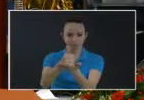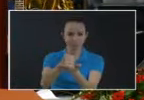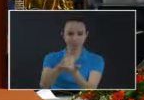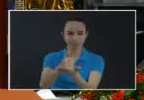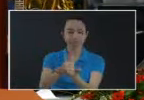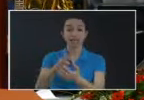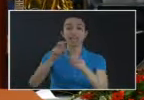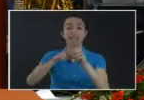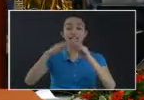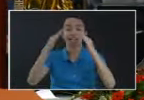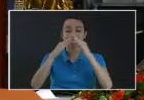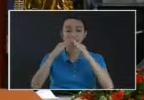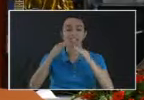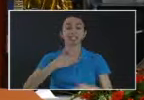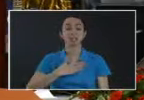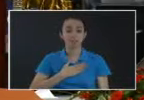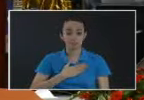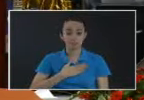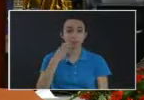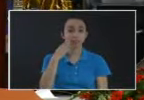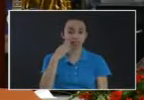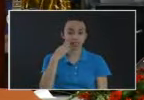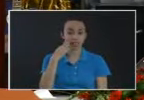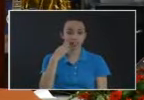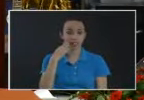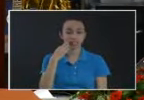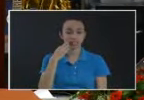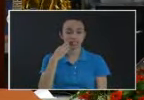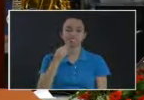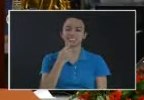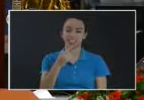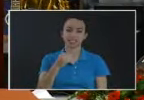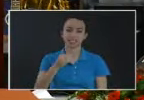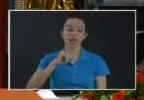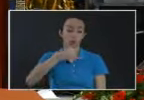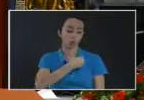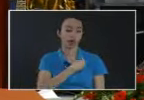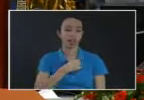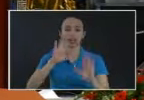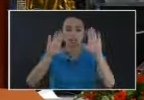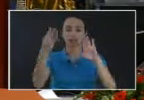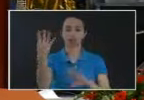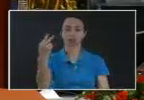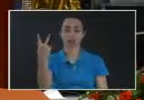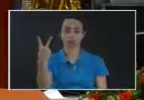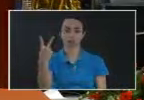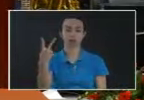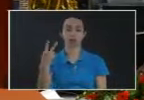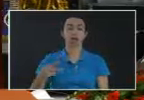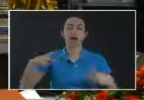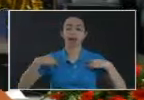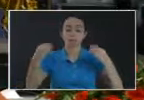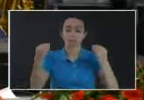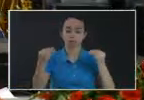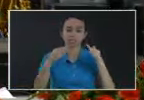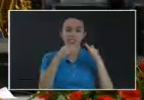En la casa de mi padre, dice en Juan 14:2, hay muchas moradas. Si no fuera